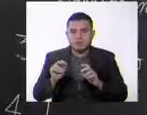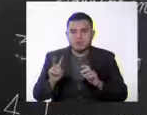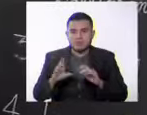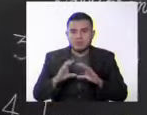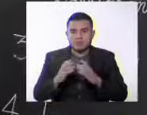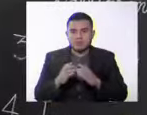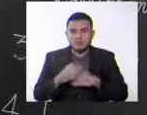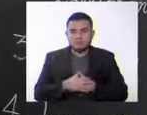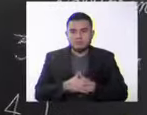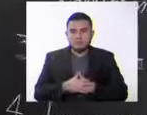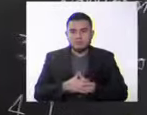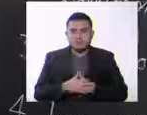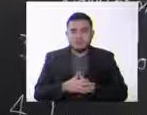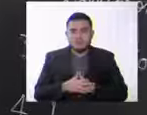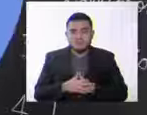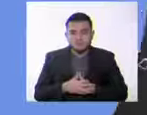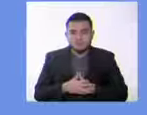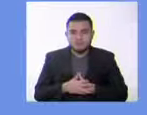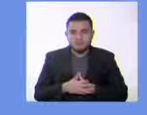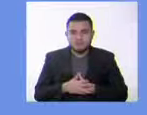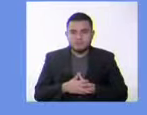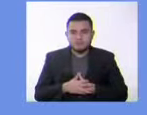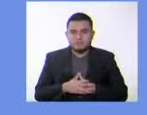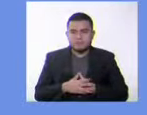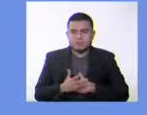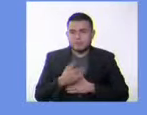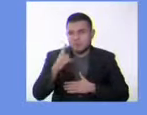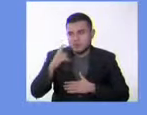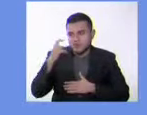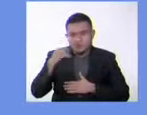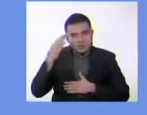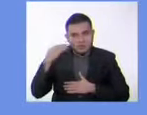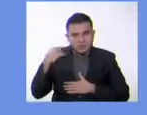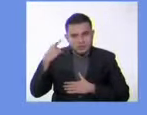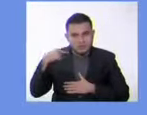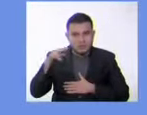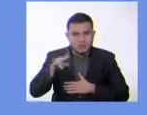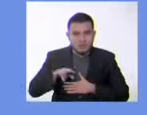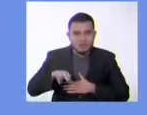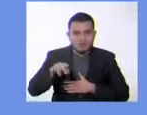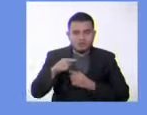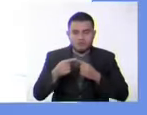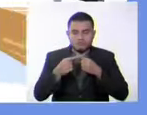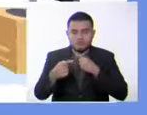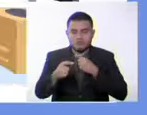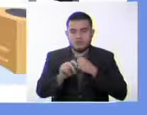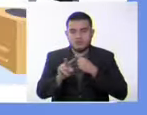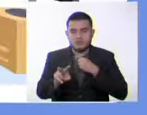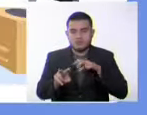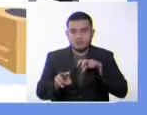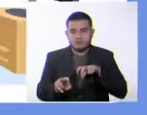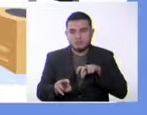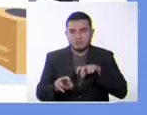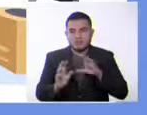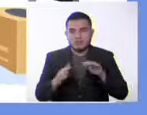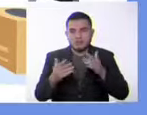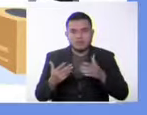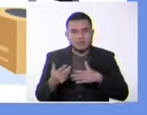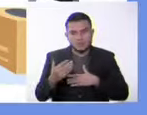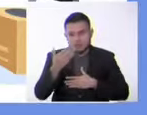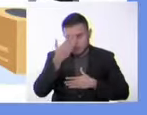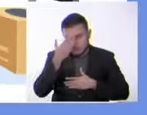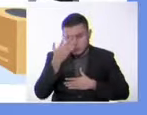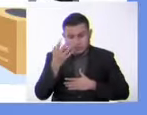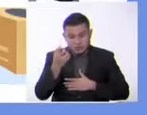que, por un lado, recuerden, amiguitos y amiguitas, estar a una distancia prudencial del televisor para que no les dañe la